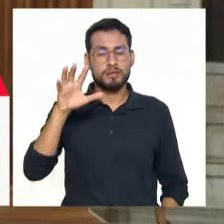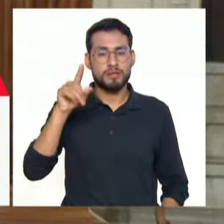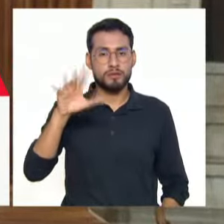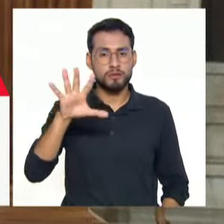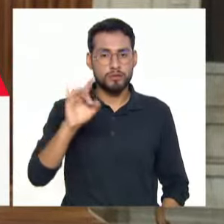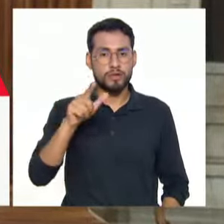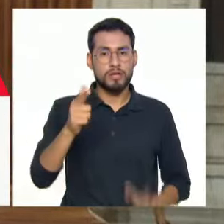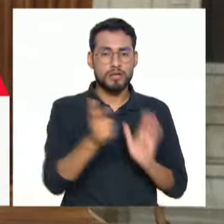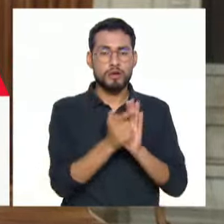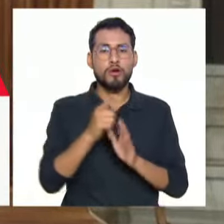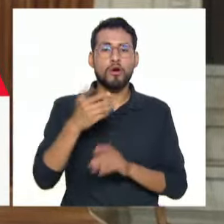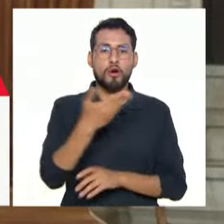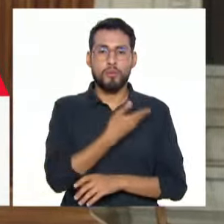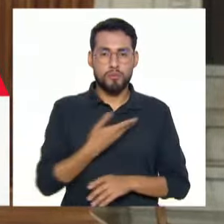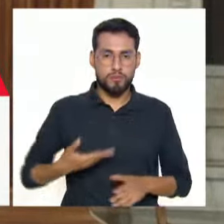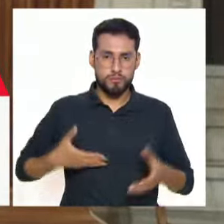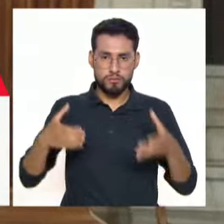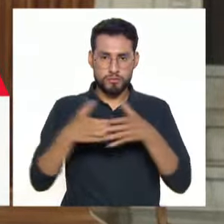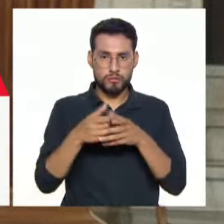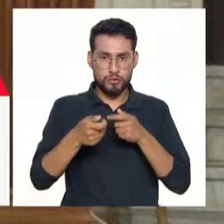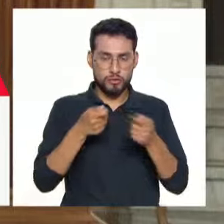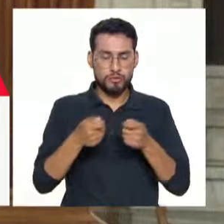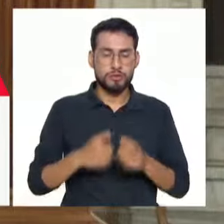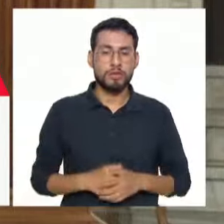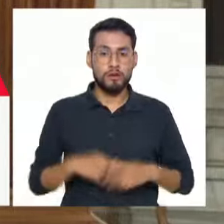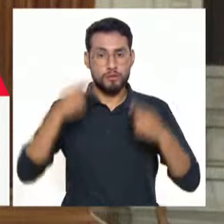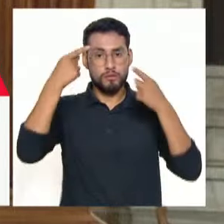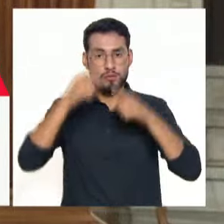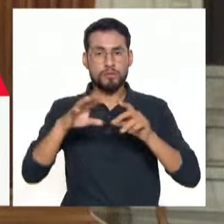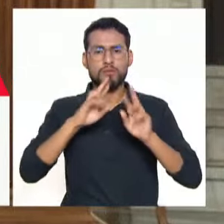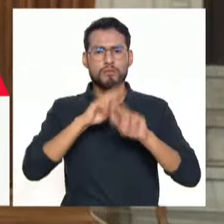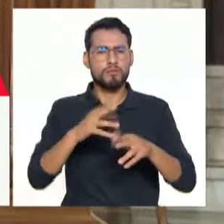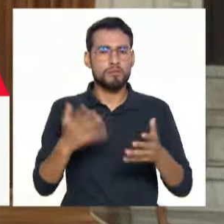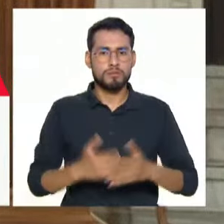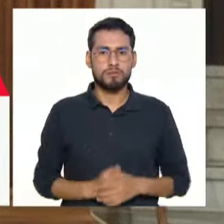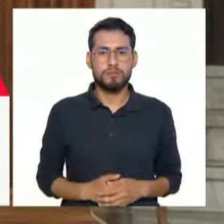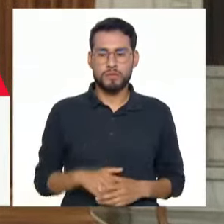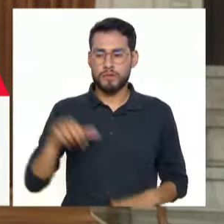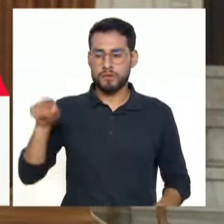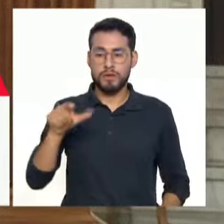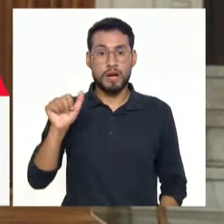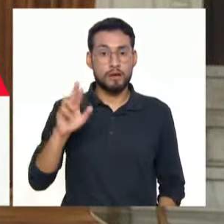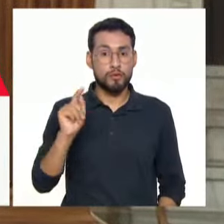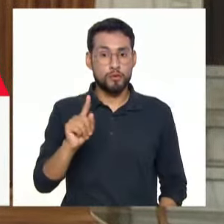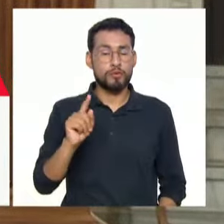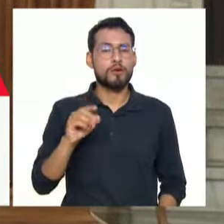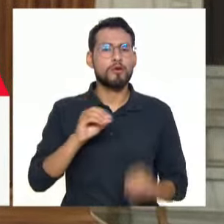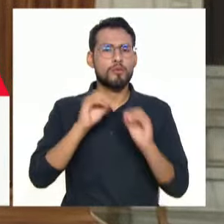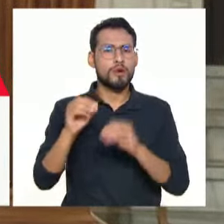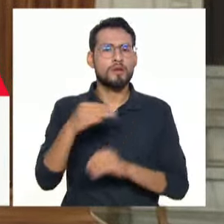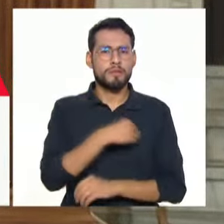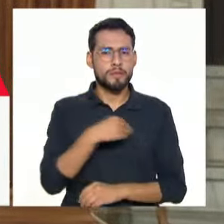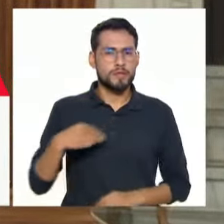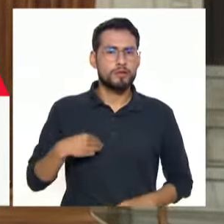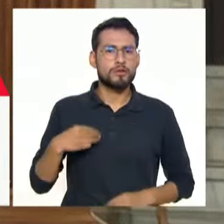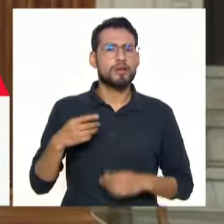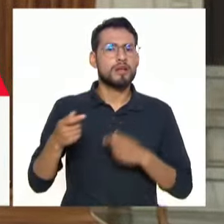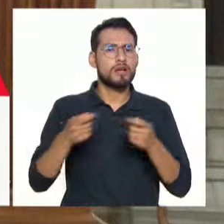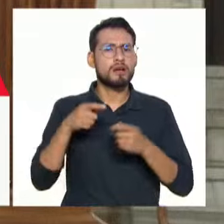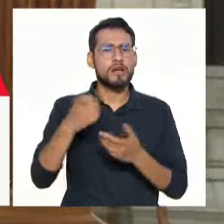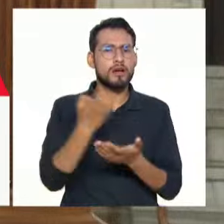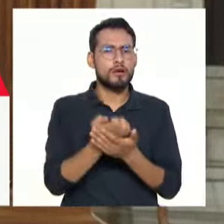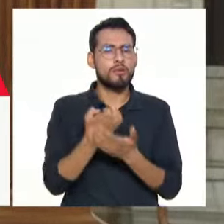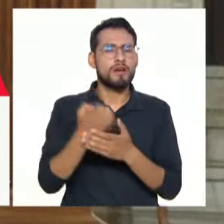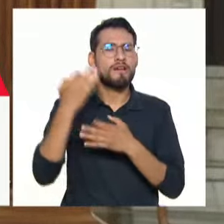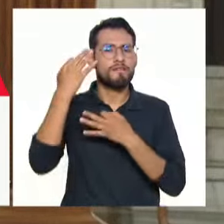Ley Orgánica del Poder Ejecutivo, y estando lo acordado se resuelve. Artículo 1. Nombrar ministro de Estado en el despacho de Economía